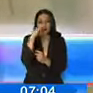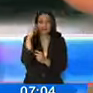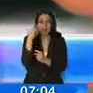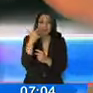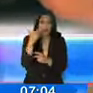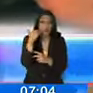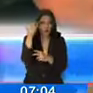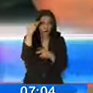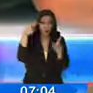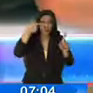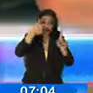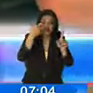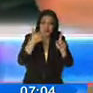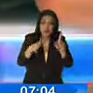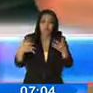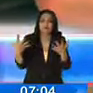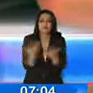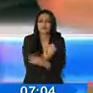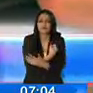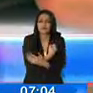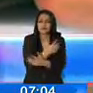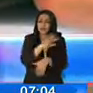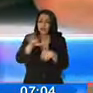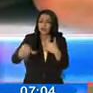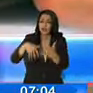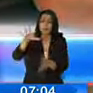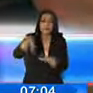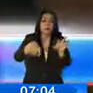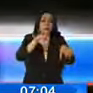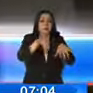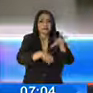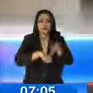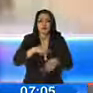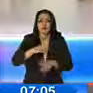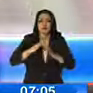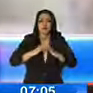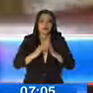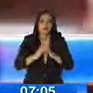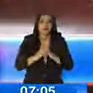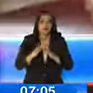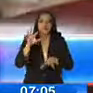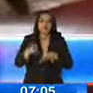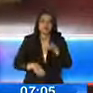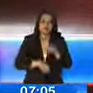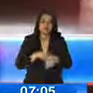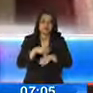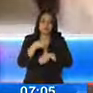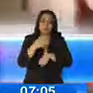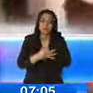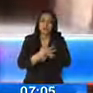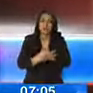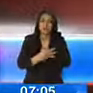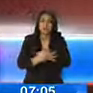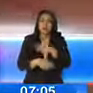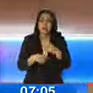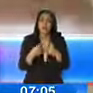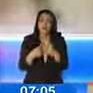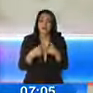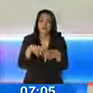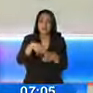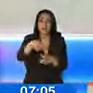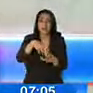mayores, procedieron a sustraer cuanto encontraban a su paso. Se llevaron los relojes y dejaban los